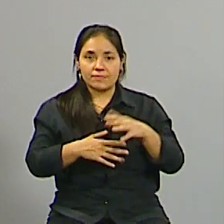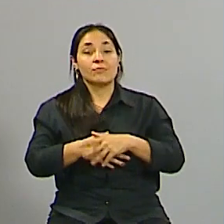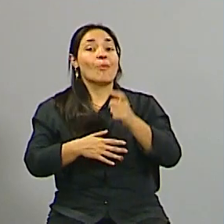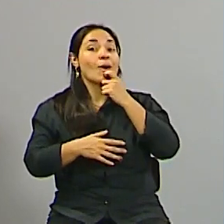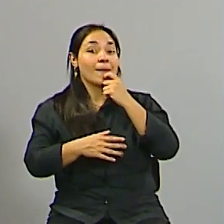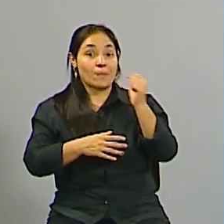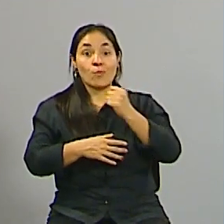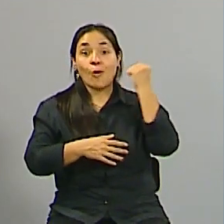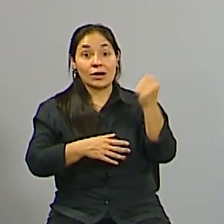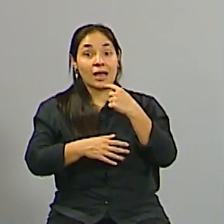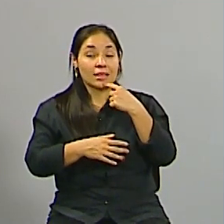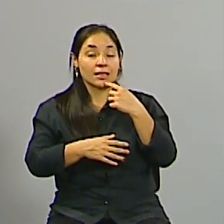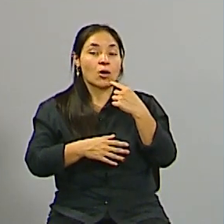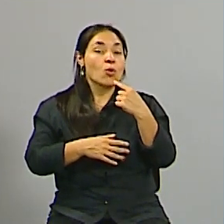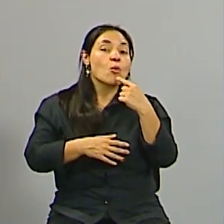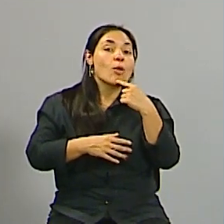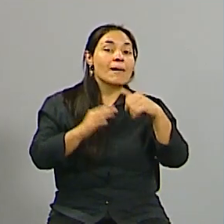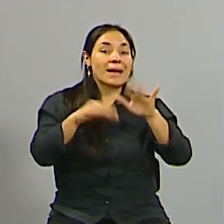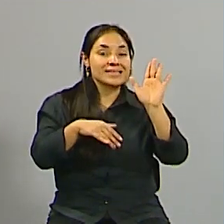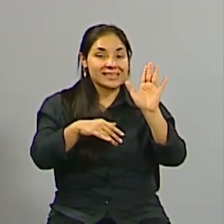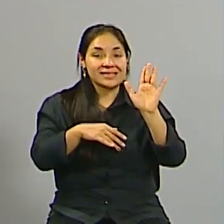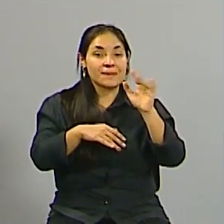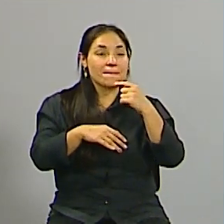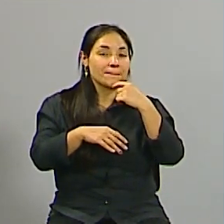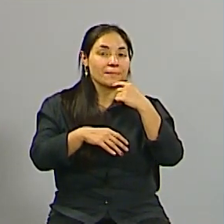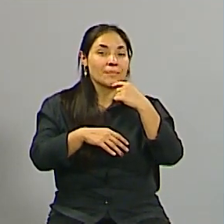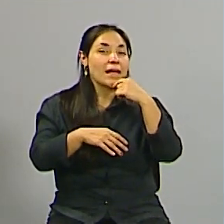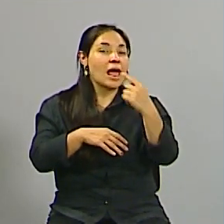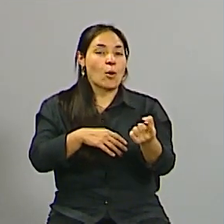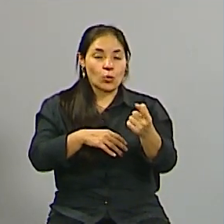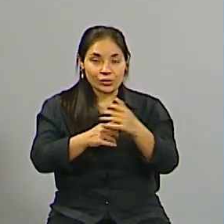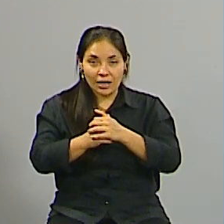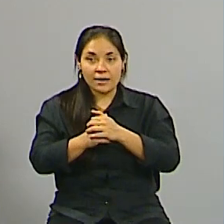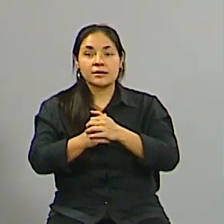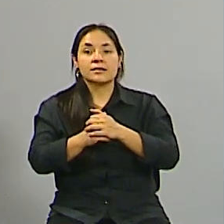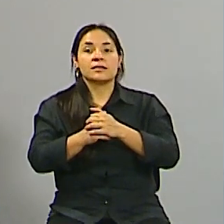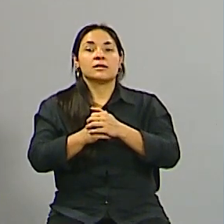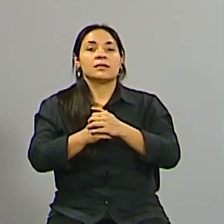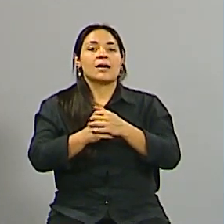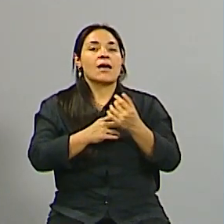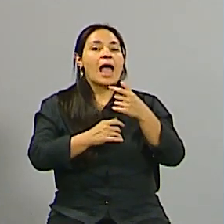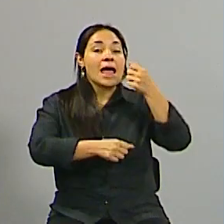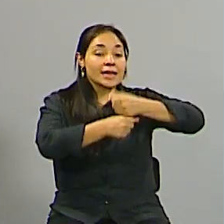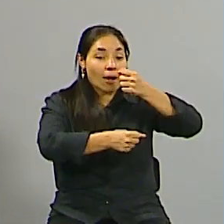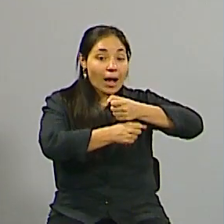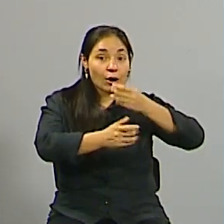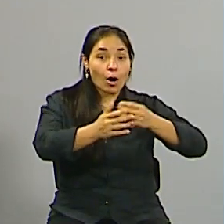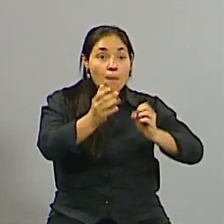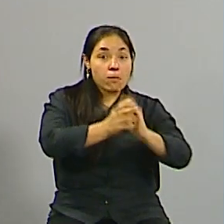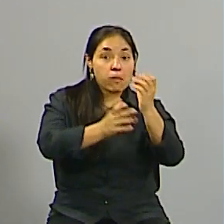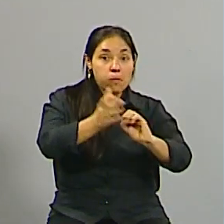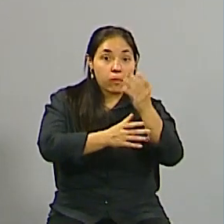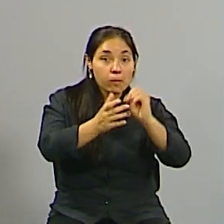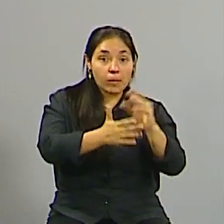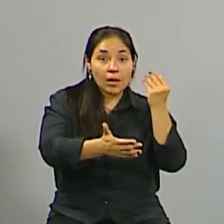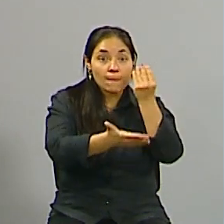pregunta importante es, ¿cuál es la calidad del empleo que se viene creando? Sí. Y ahí vos